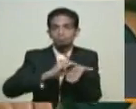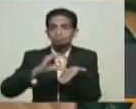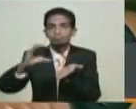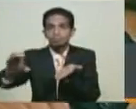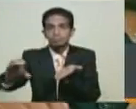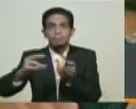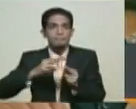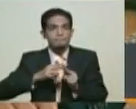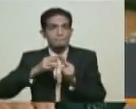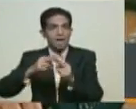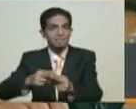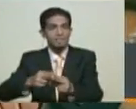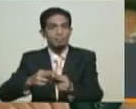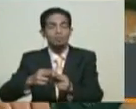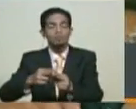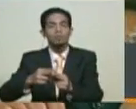día